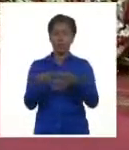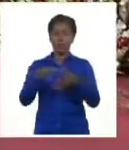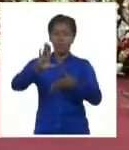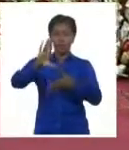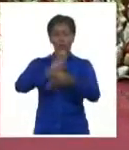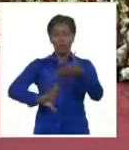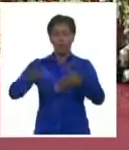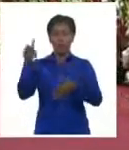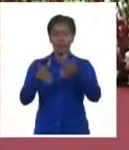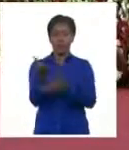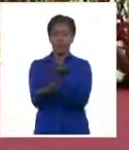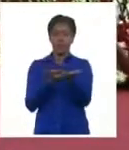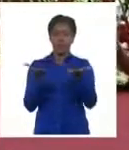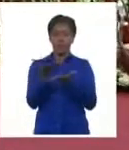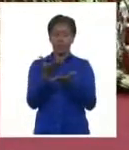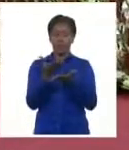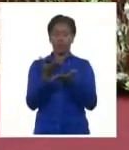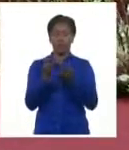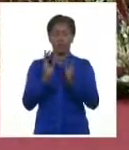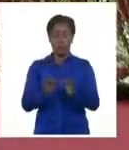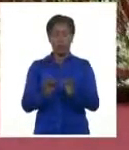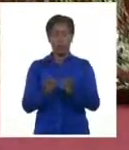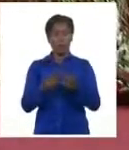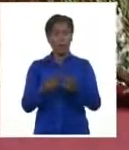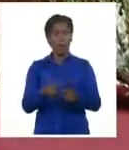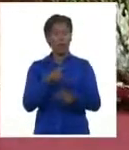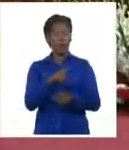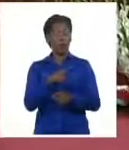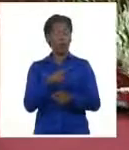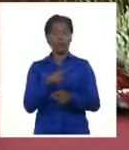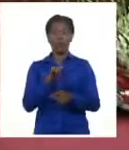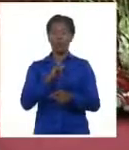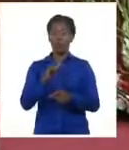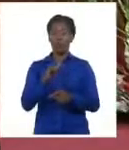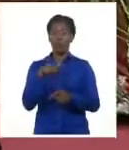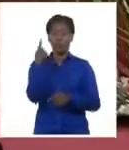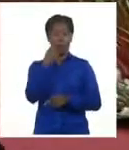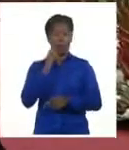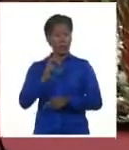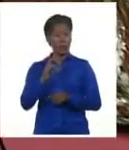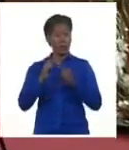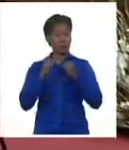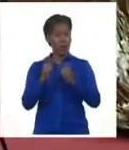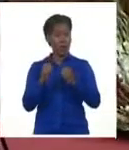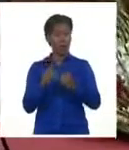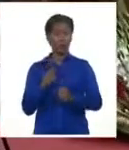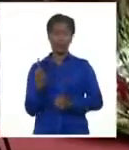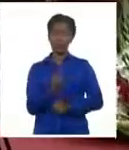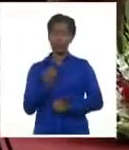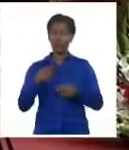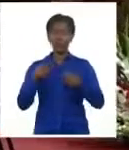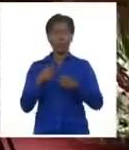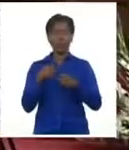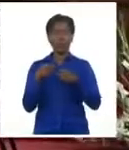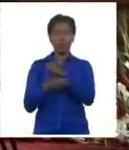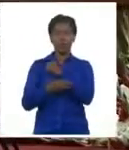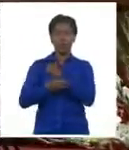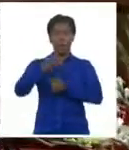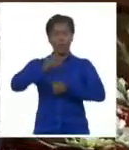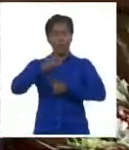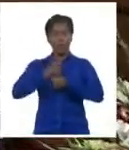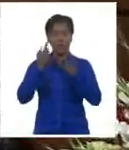que habitamos el continente. El carácter de las relaciones hemisféricas debe cambiar. Es obsoleta e